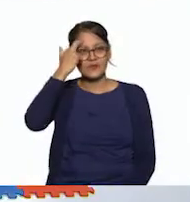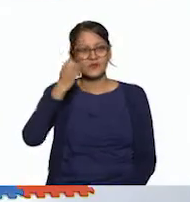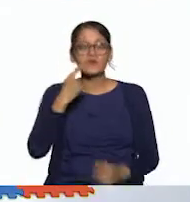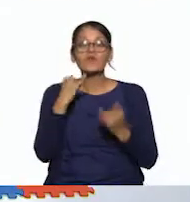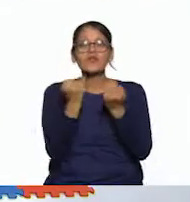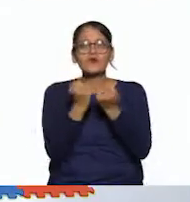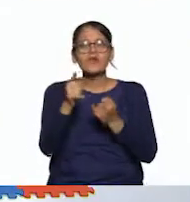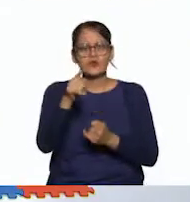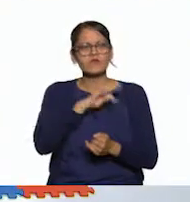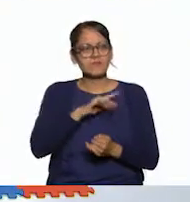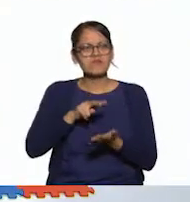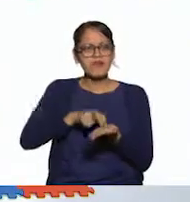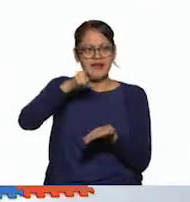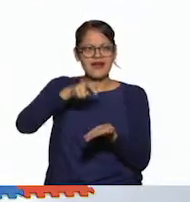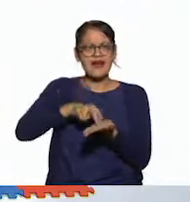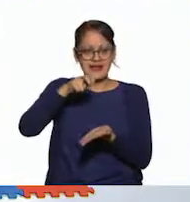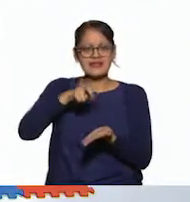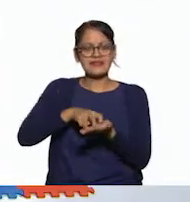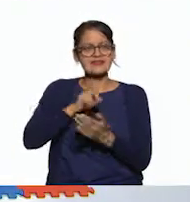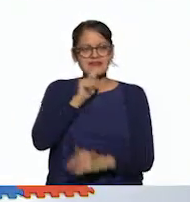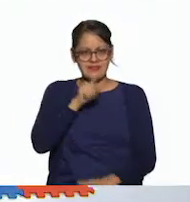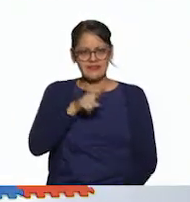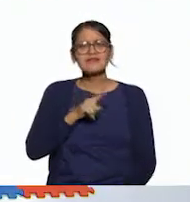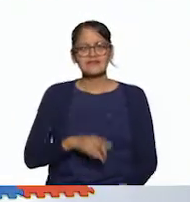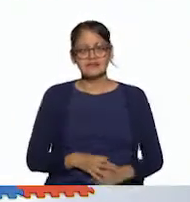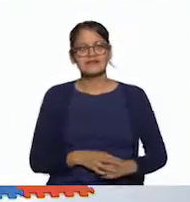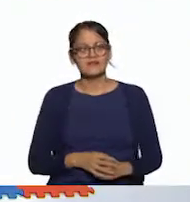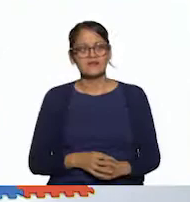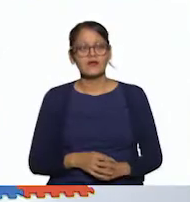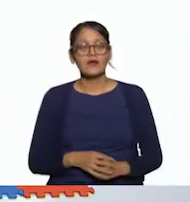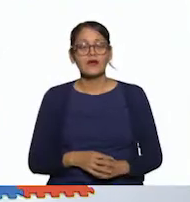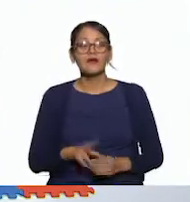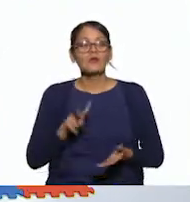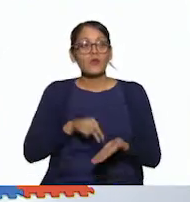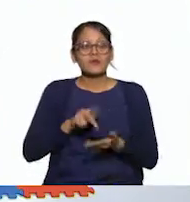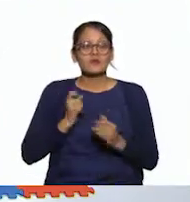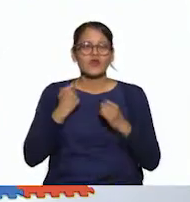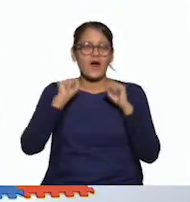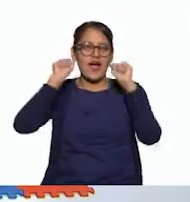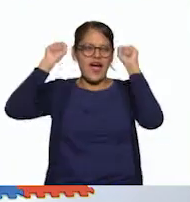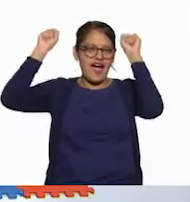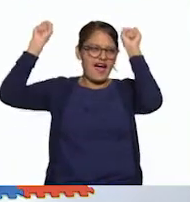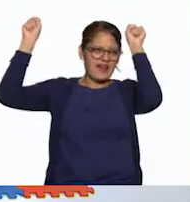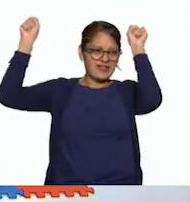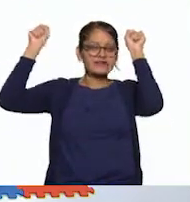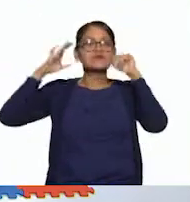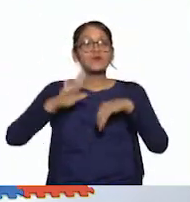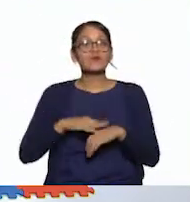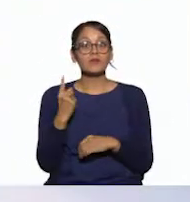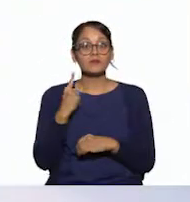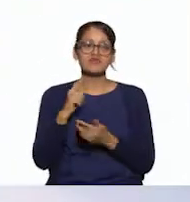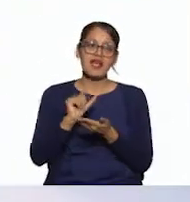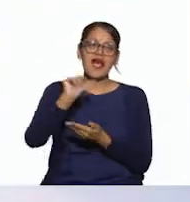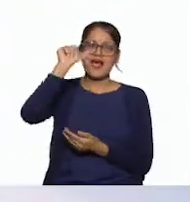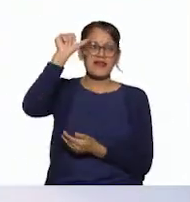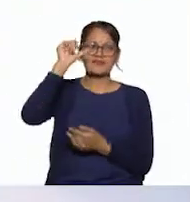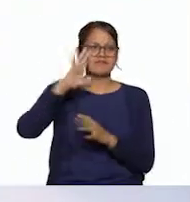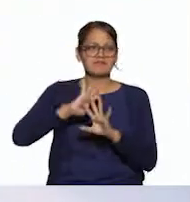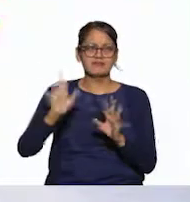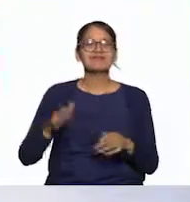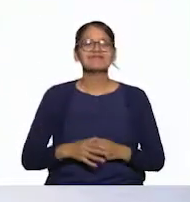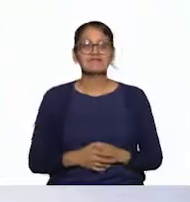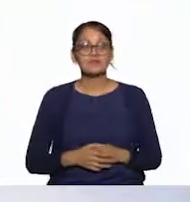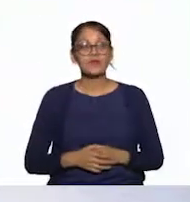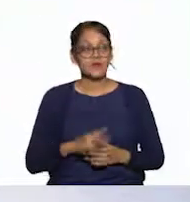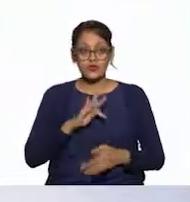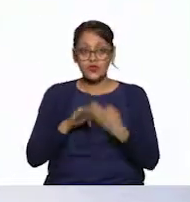Incluso puedes brincar. ¿Sí? Sí, sí puedes brincar. Atrás, te puedes estirar. ¿Por qué? Estamos arriba, totalmente arriba. O sea,